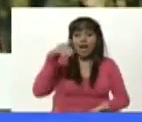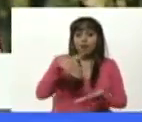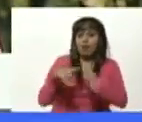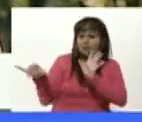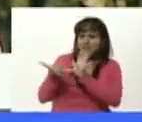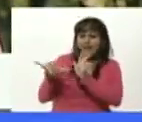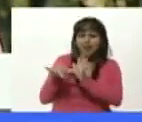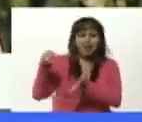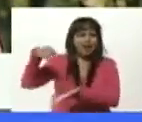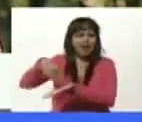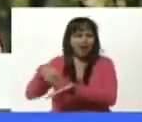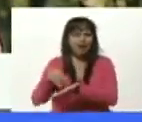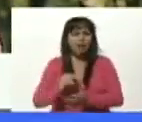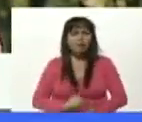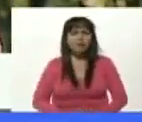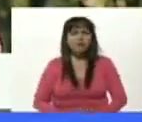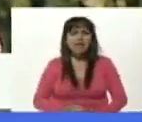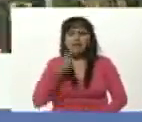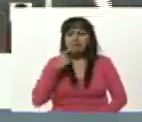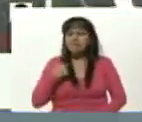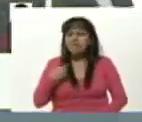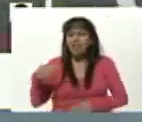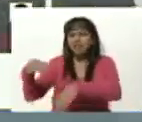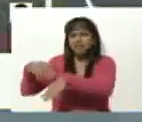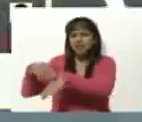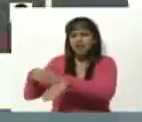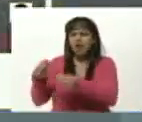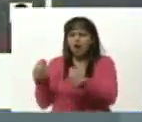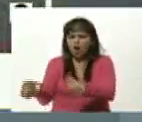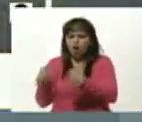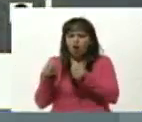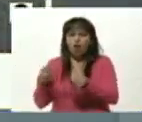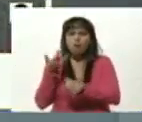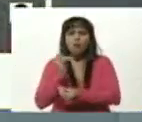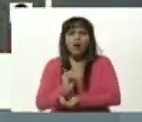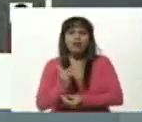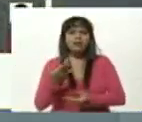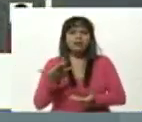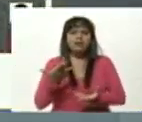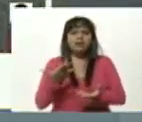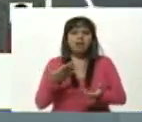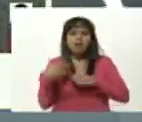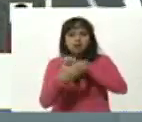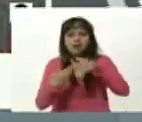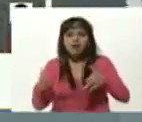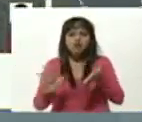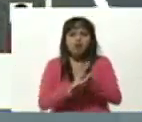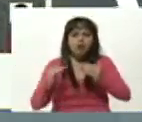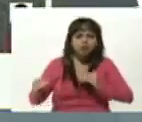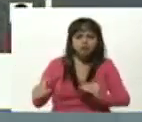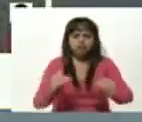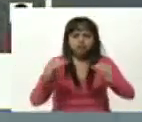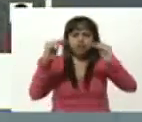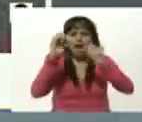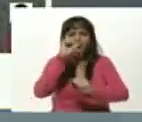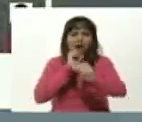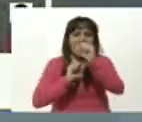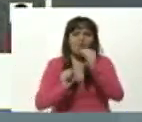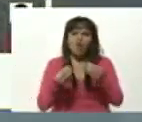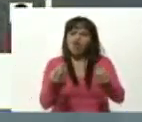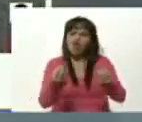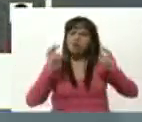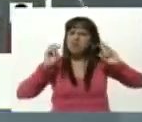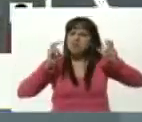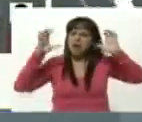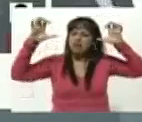tierra carabobeña. Dime, ¿cómo marcha la situación de las inundaciones? ¿Cómo fue el tema